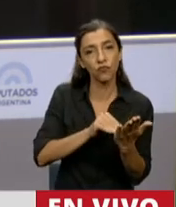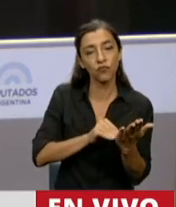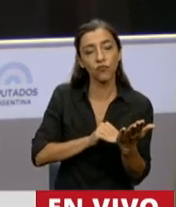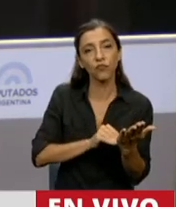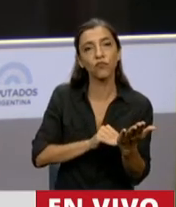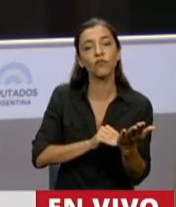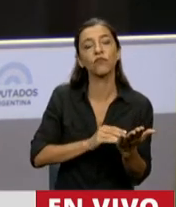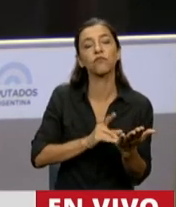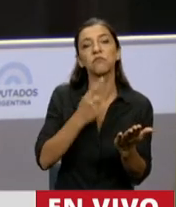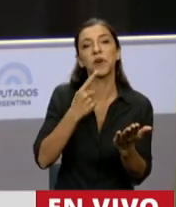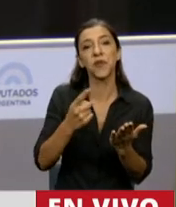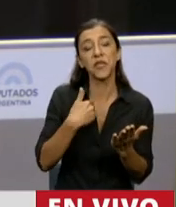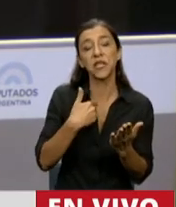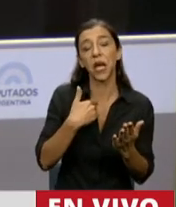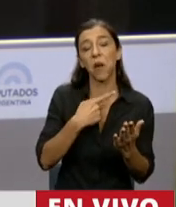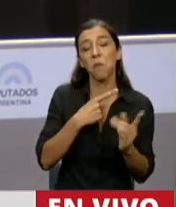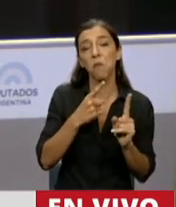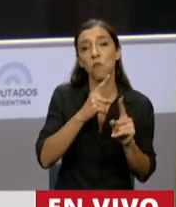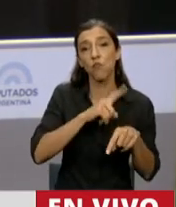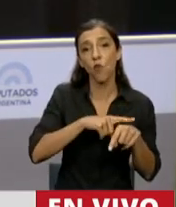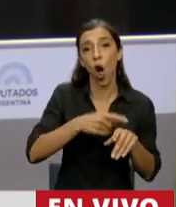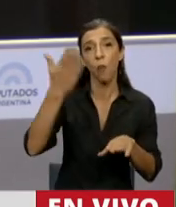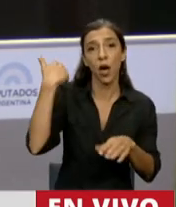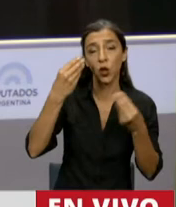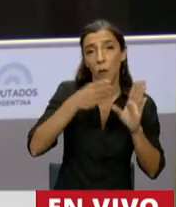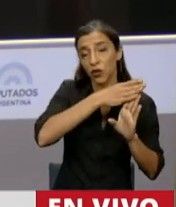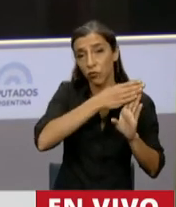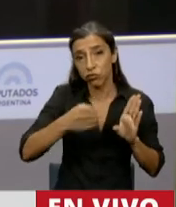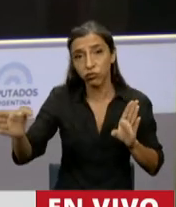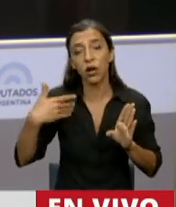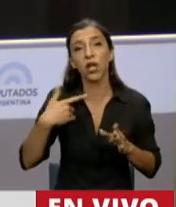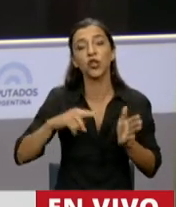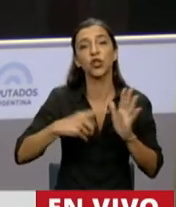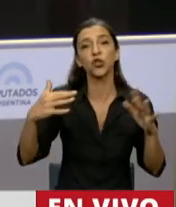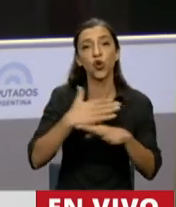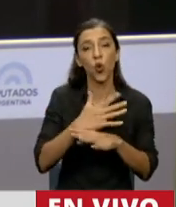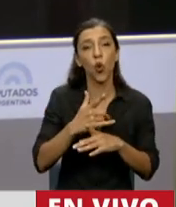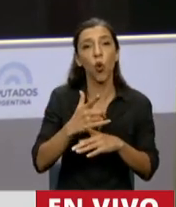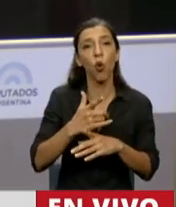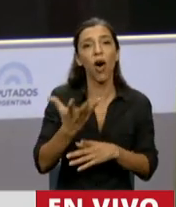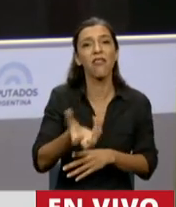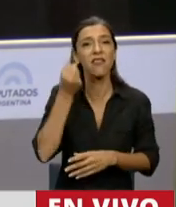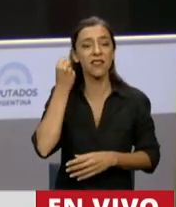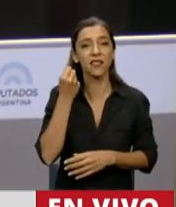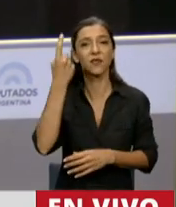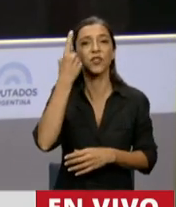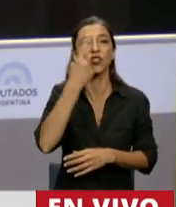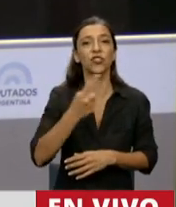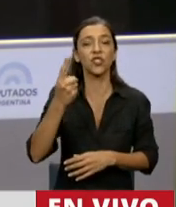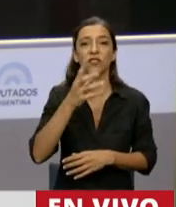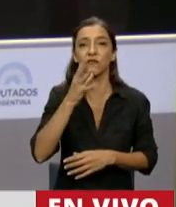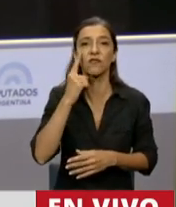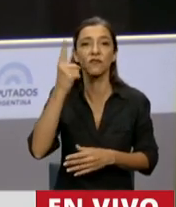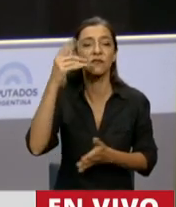en todo este proceso hasta hoy la ciudad recibió 114 mil millones de más sin contar las